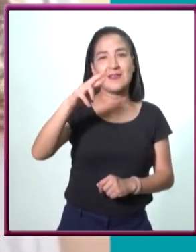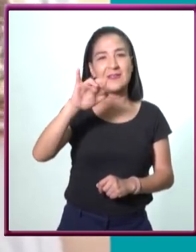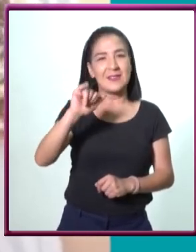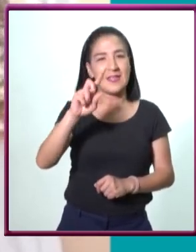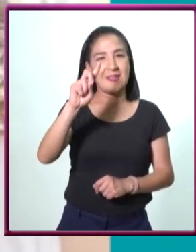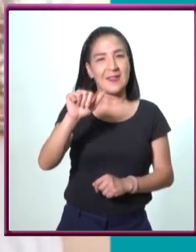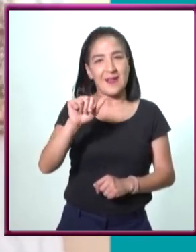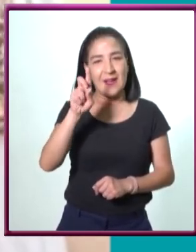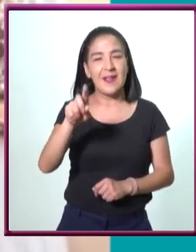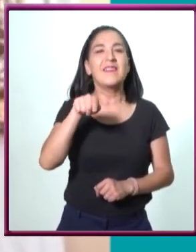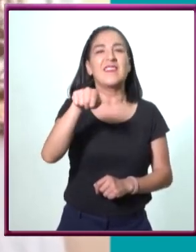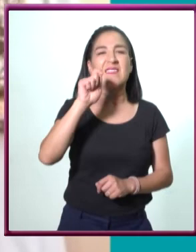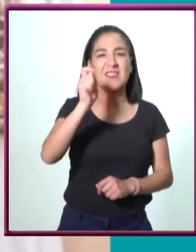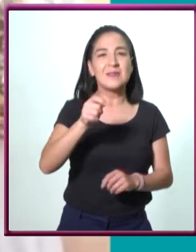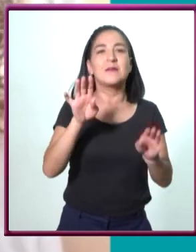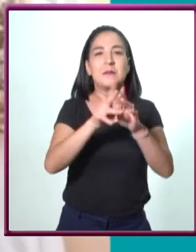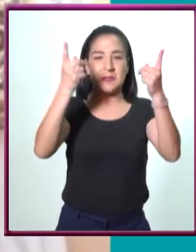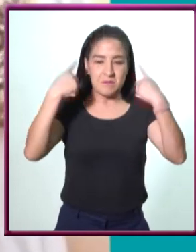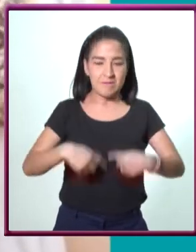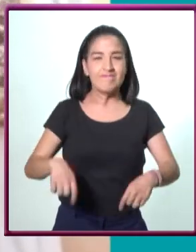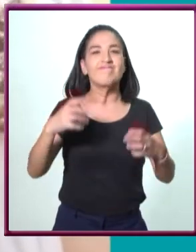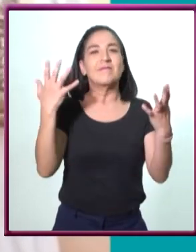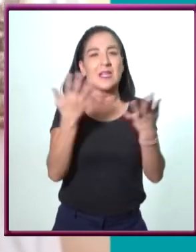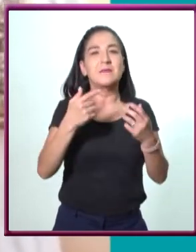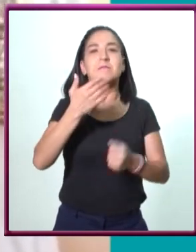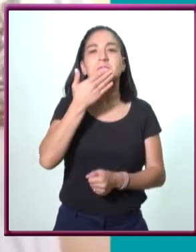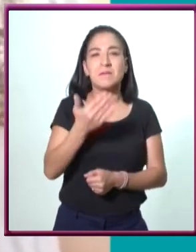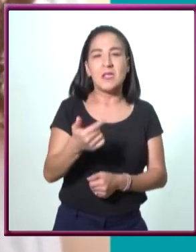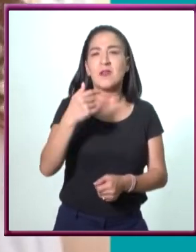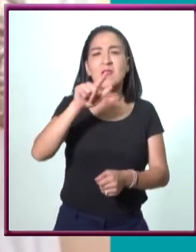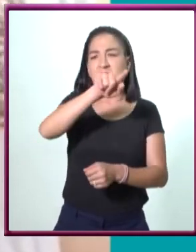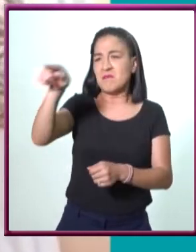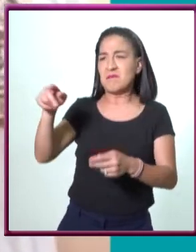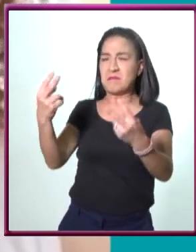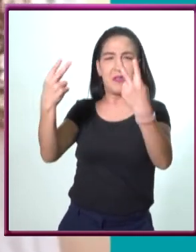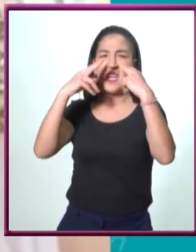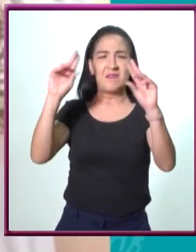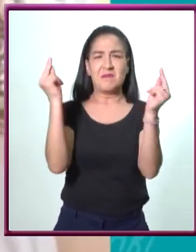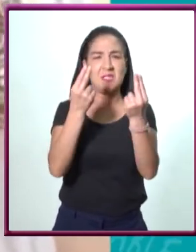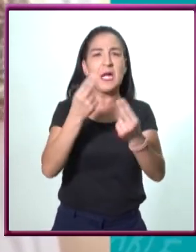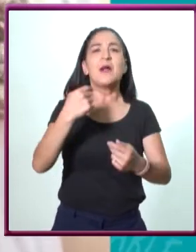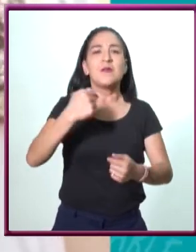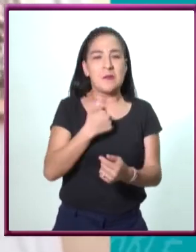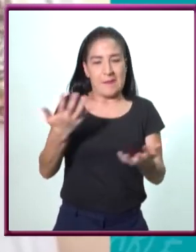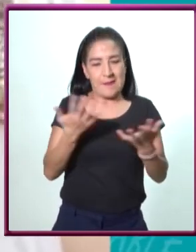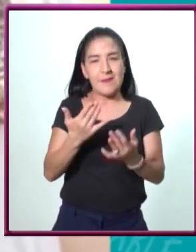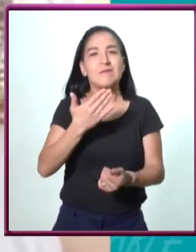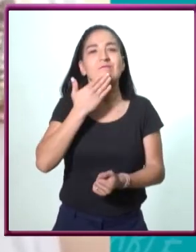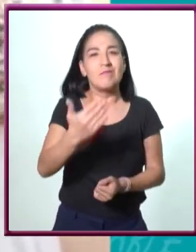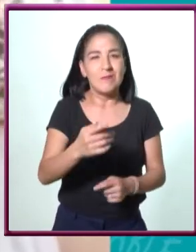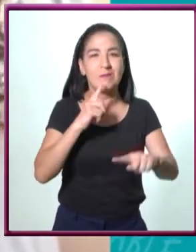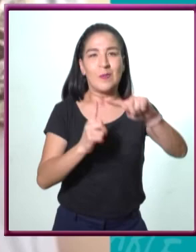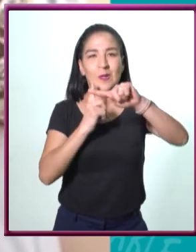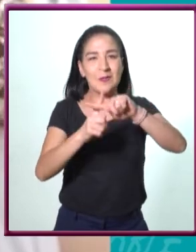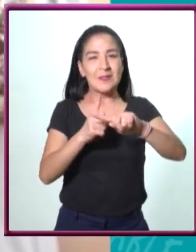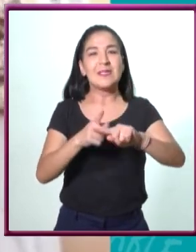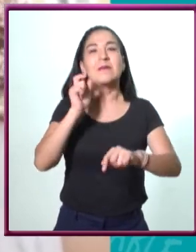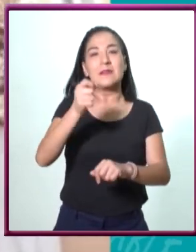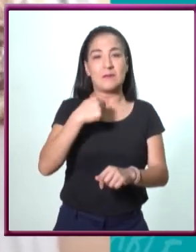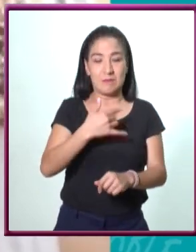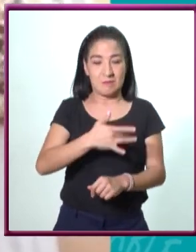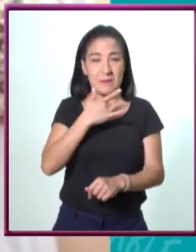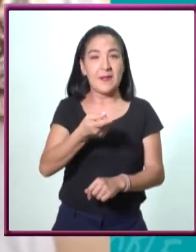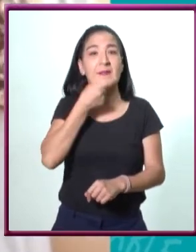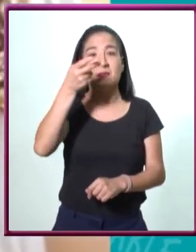se refiere a cuando yo sé que estoy haciendo lo correcto, aunque nadie me vea, aunque nadie se entere. Entonces, cuando yo sé que estoy diciendo